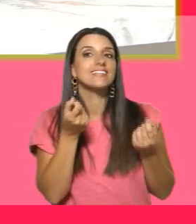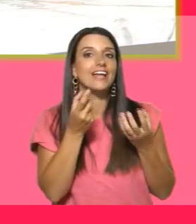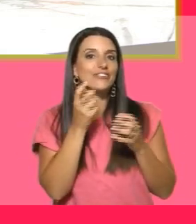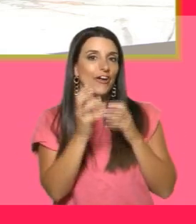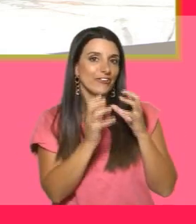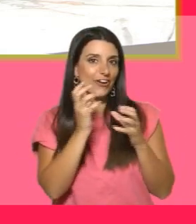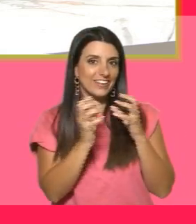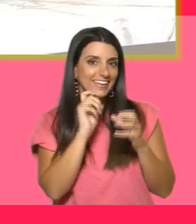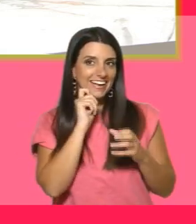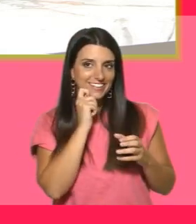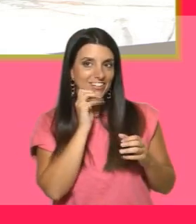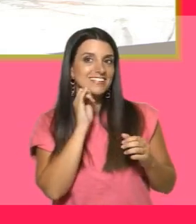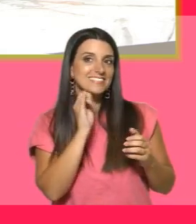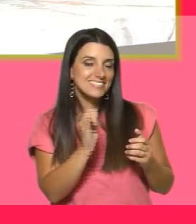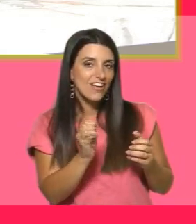color. Claro, tal cual. ¿Viste?